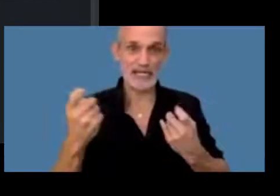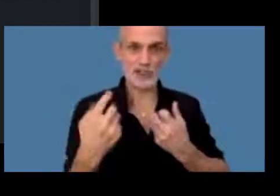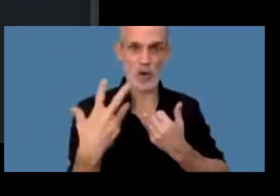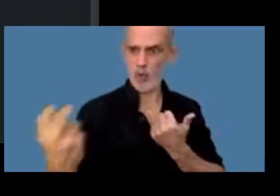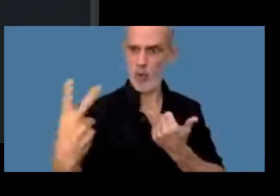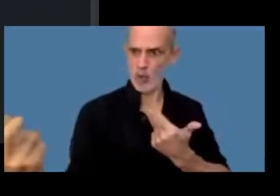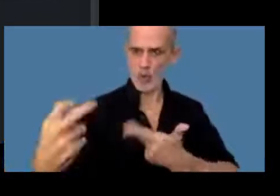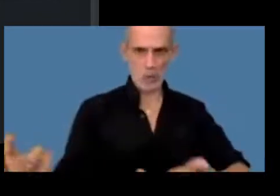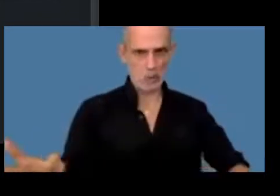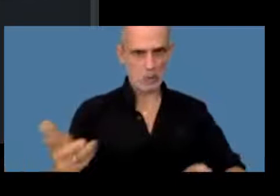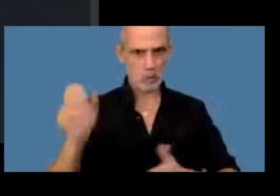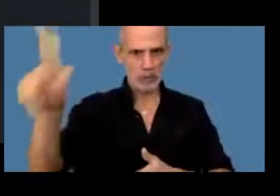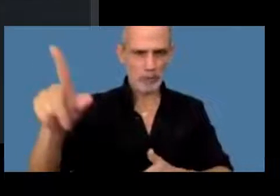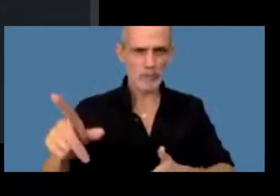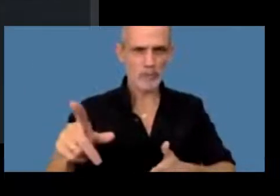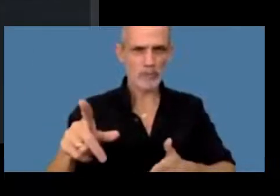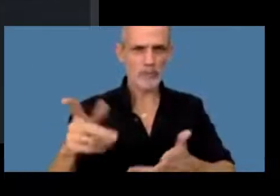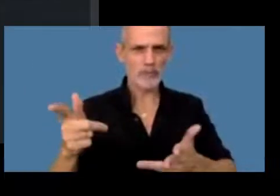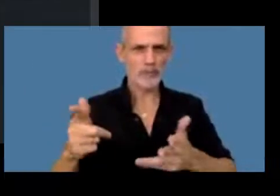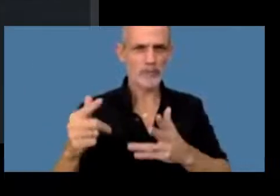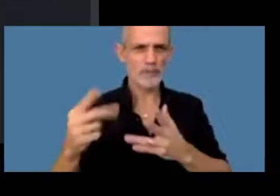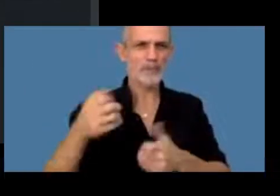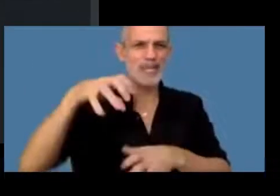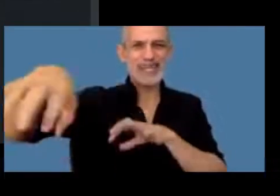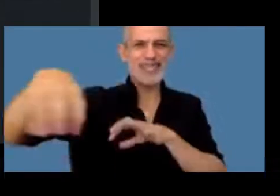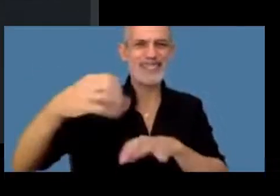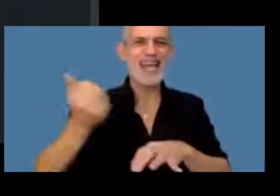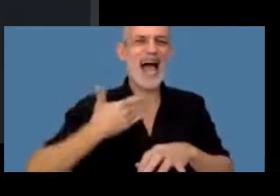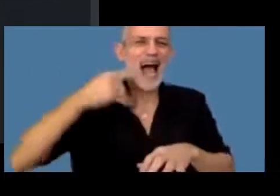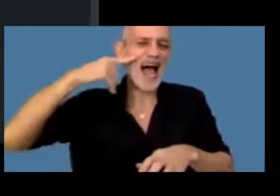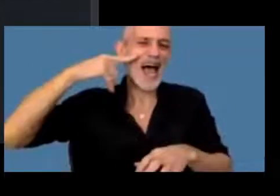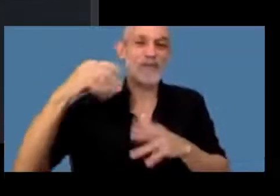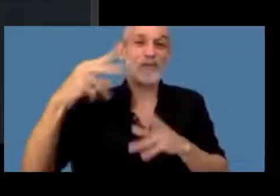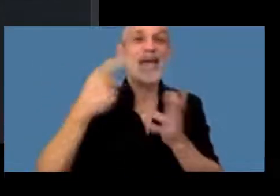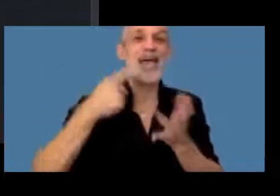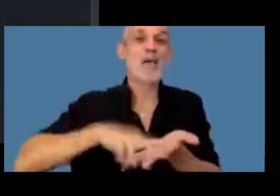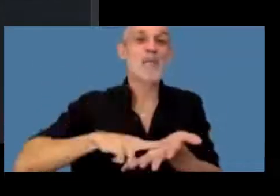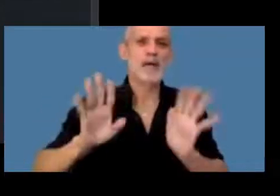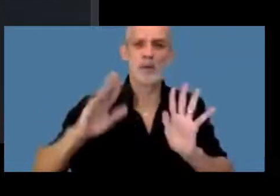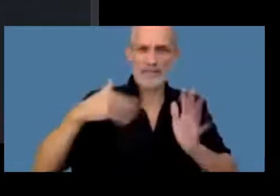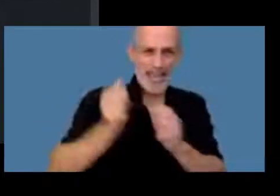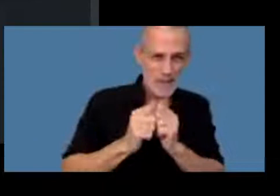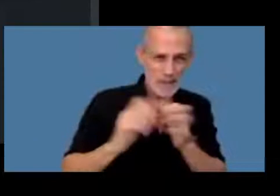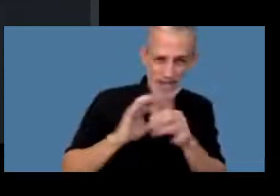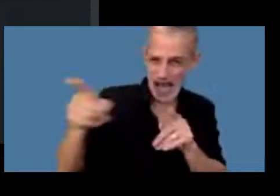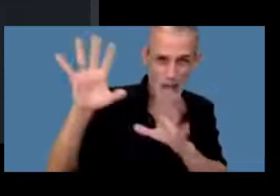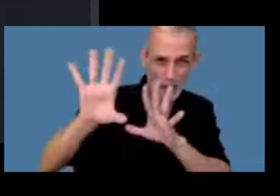fisco provincial. Pero eso hacía pensar a muchas empresas en dejar de trabajar con esa provincia, digamos,